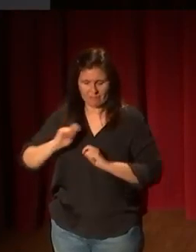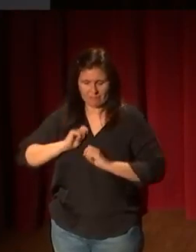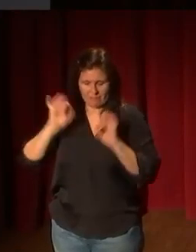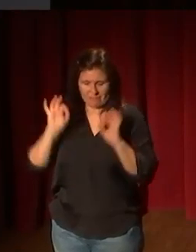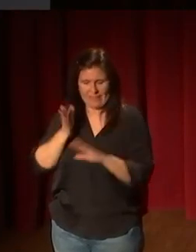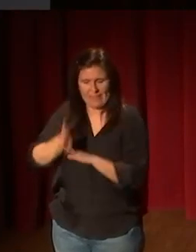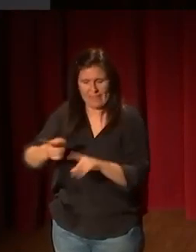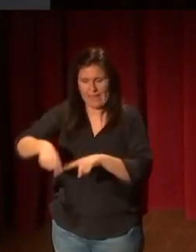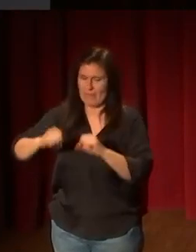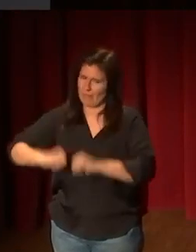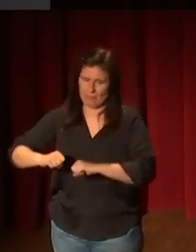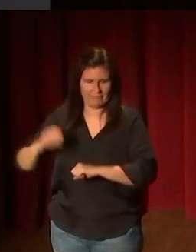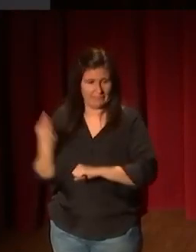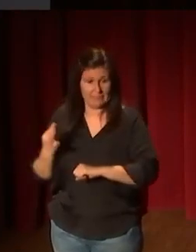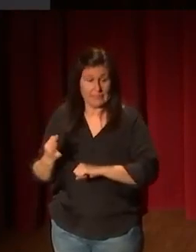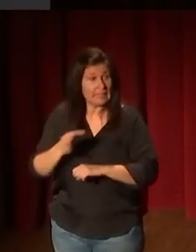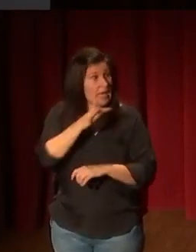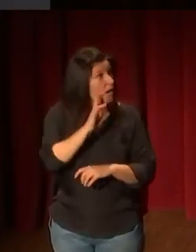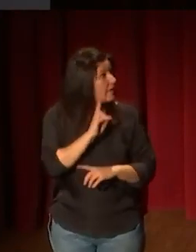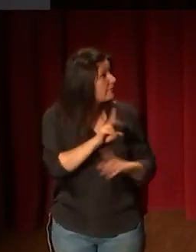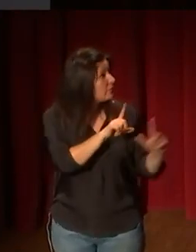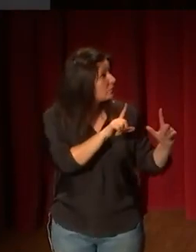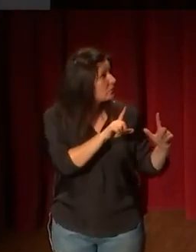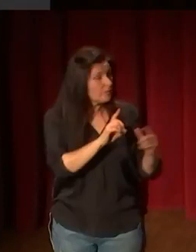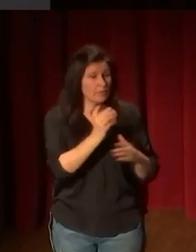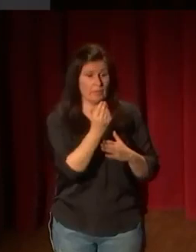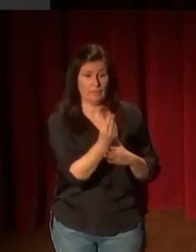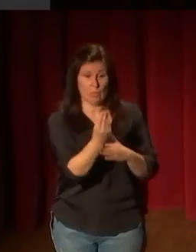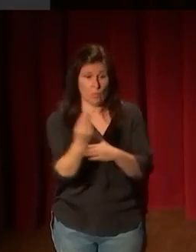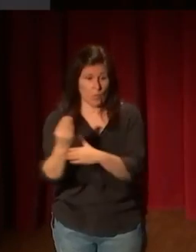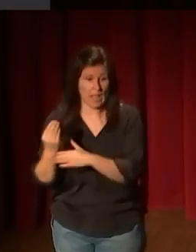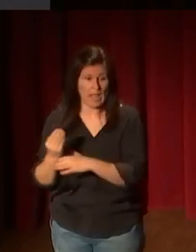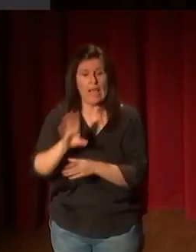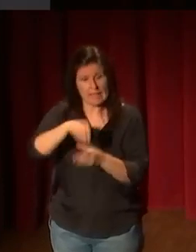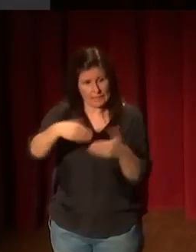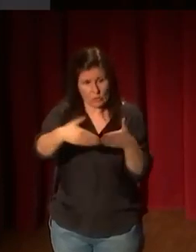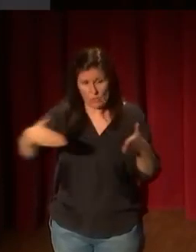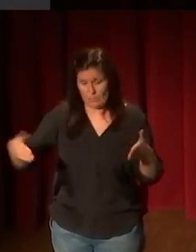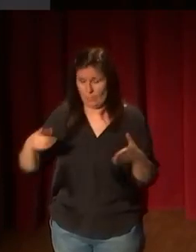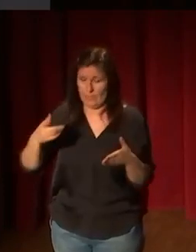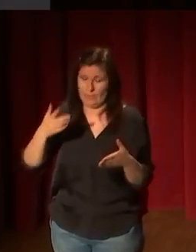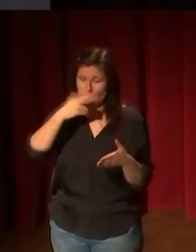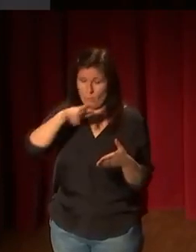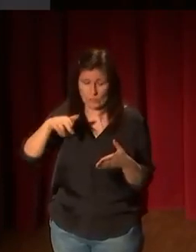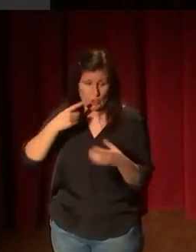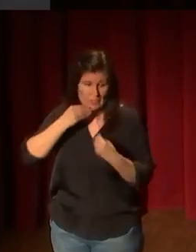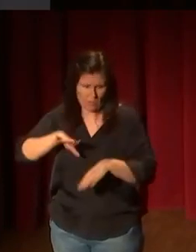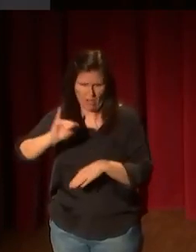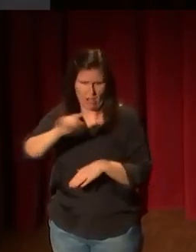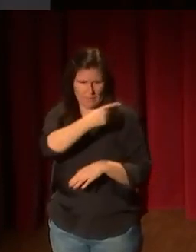esto que estamos viendo ahora una parte de las figuras está también en la exposición del museo de historia son